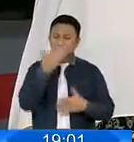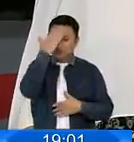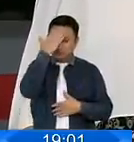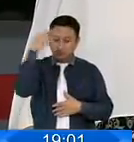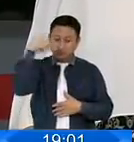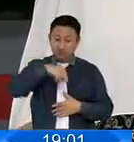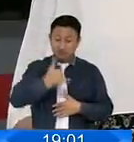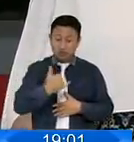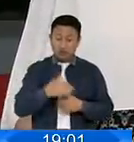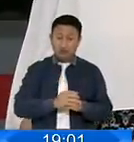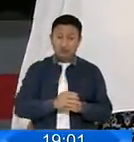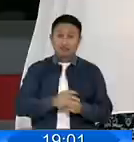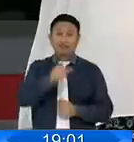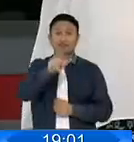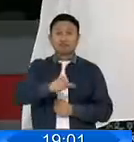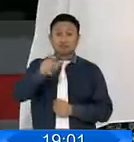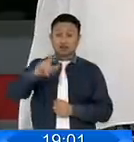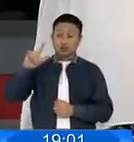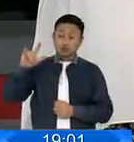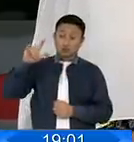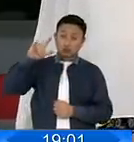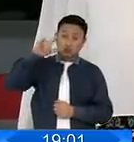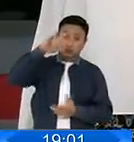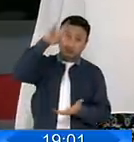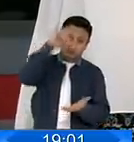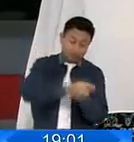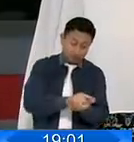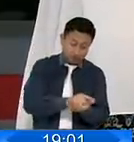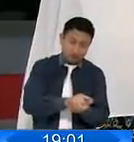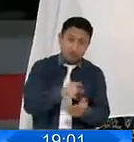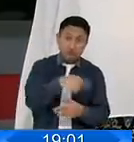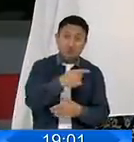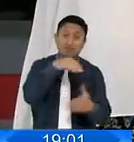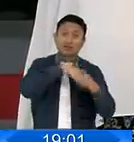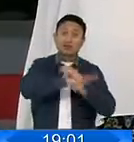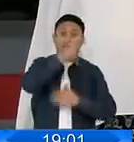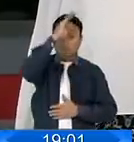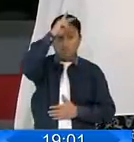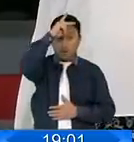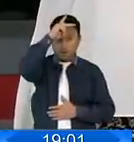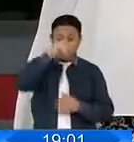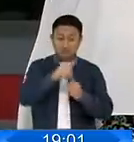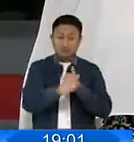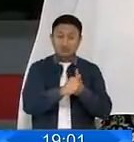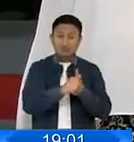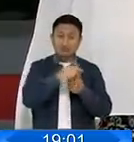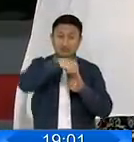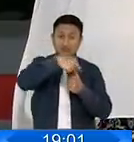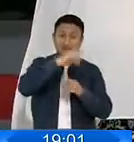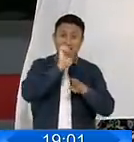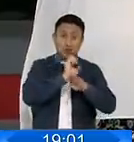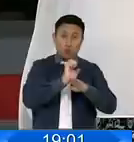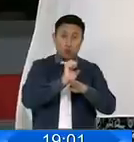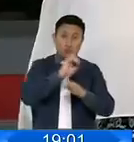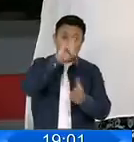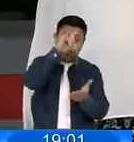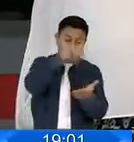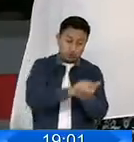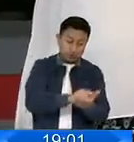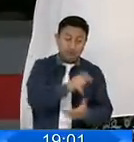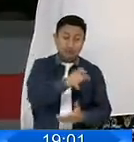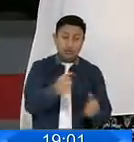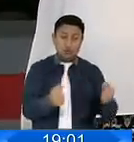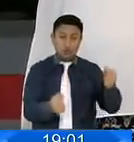sufrieron los ocupantes de una avioneta de matrícula ecuatoriana en Perú, cerca de la frontera con nuestro país. El piloto falleció y uno de